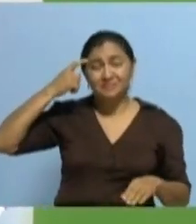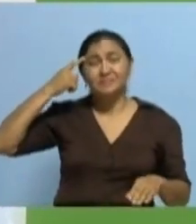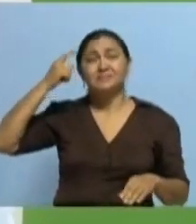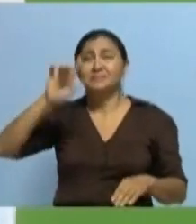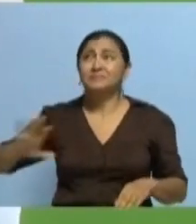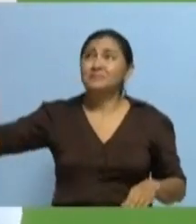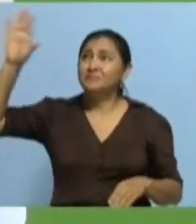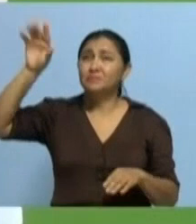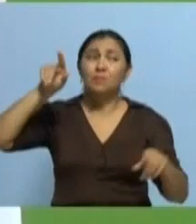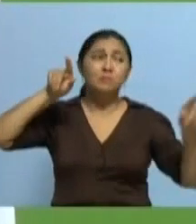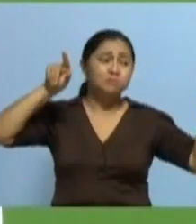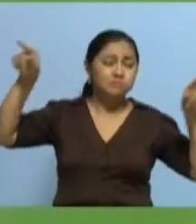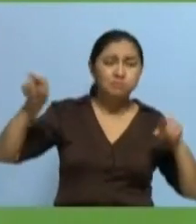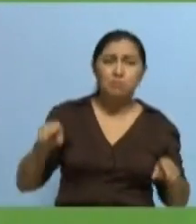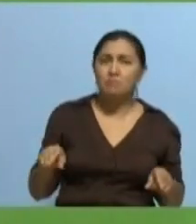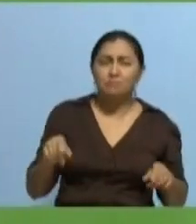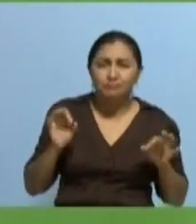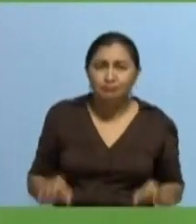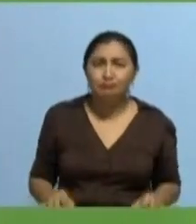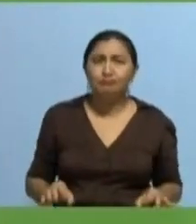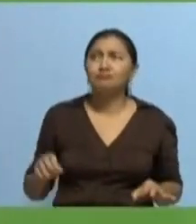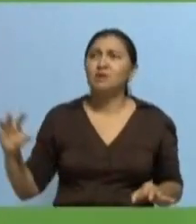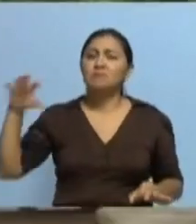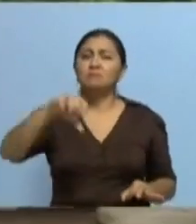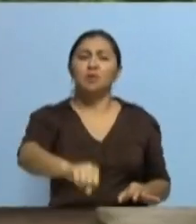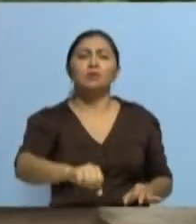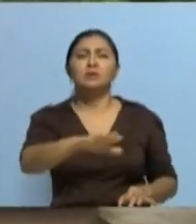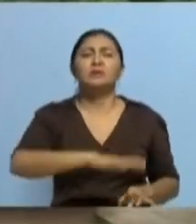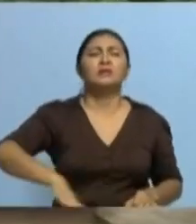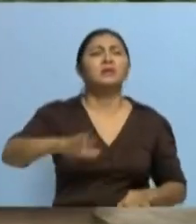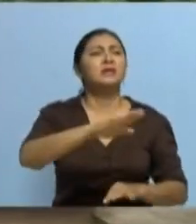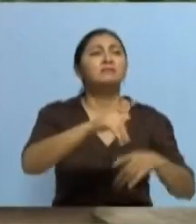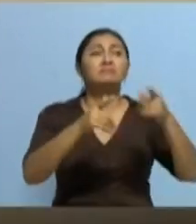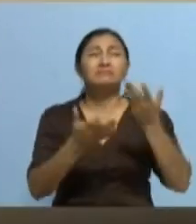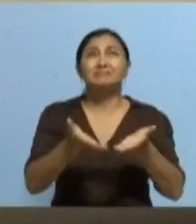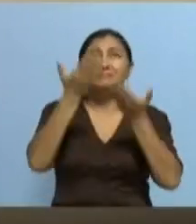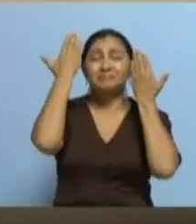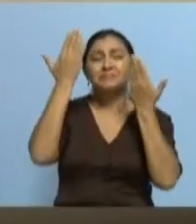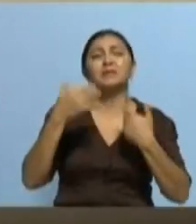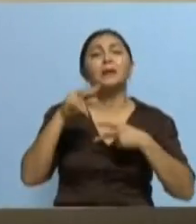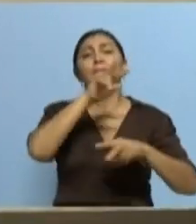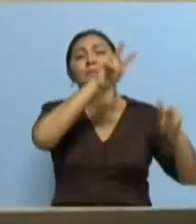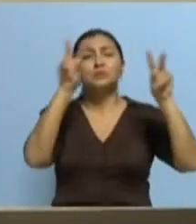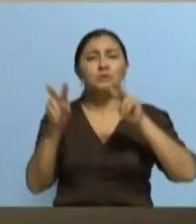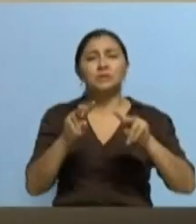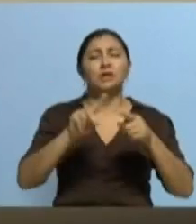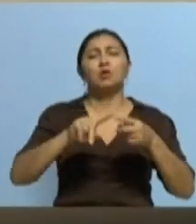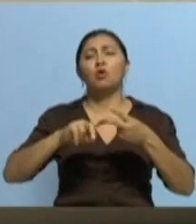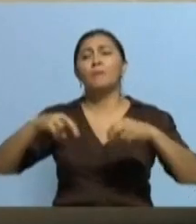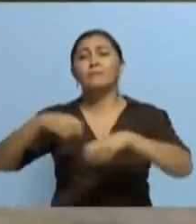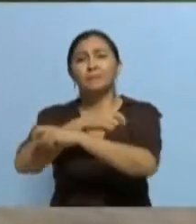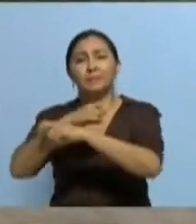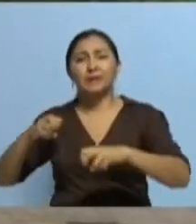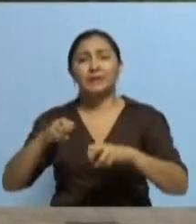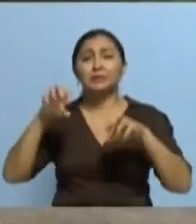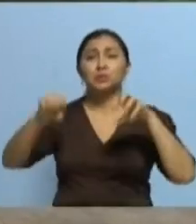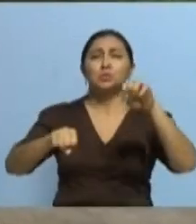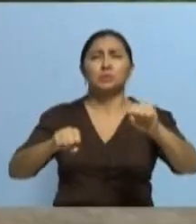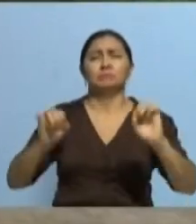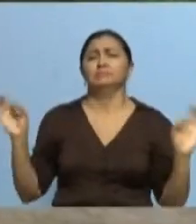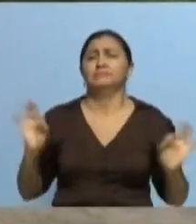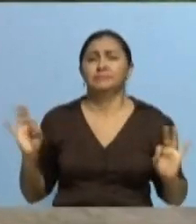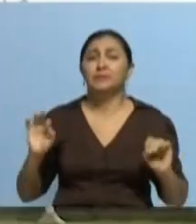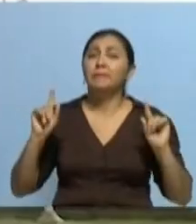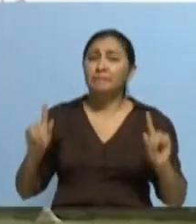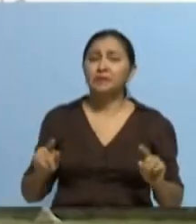Nación en estos momentos no son propietarios del Museo del Caribe ni del Parque Cultural del Caribe, pero que estos escenarios culturales